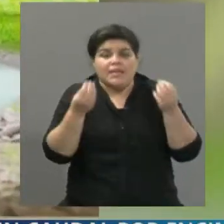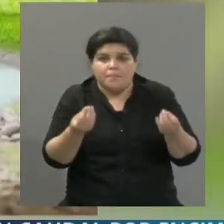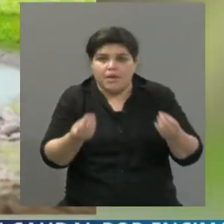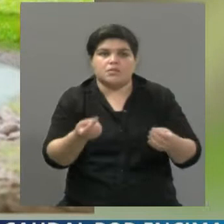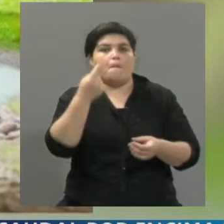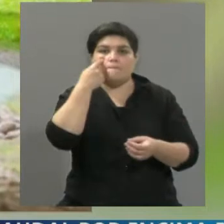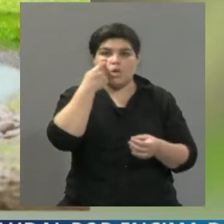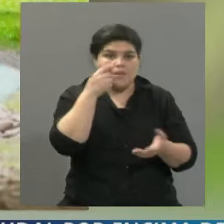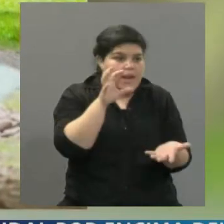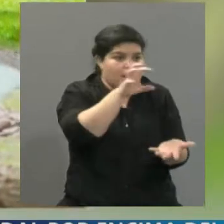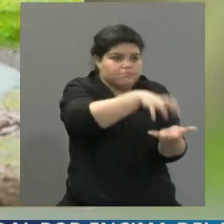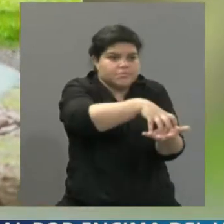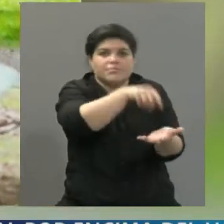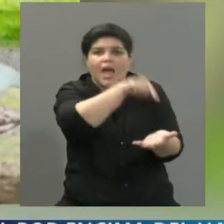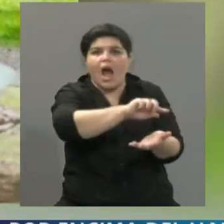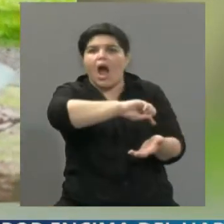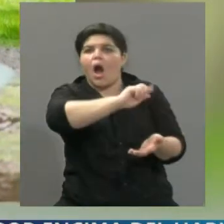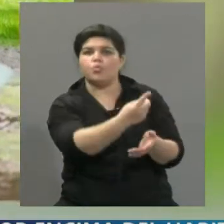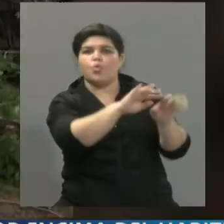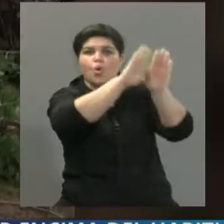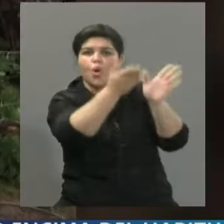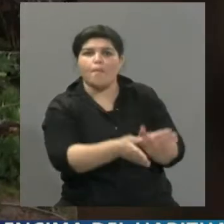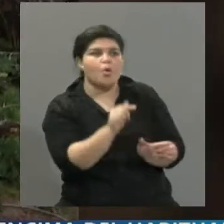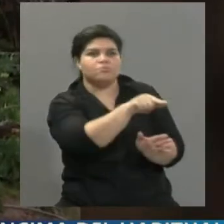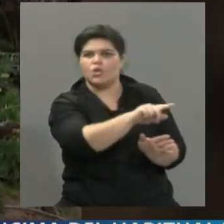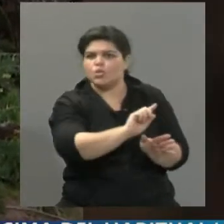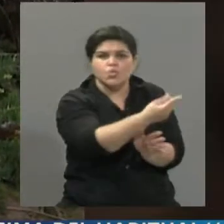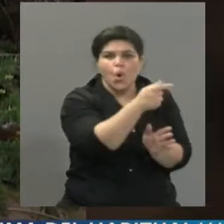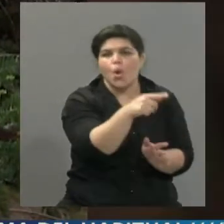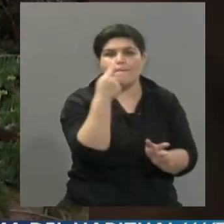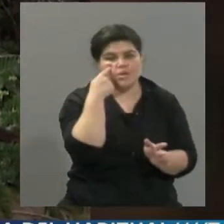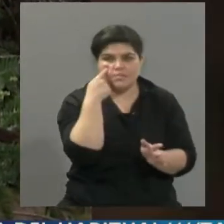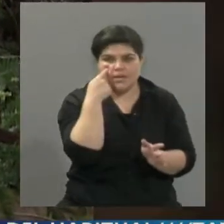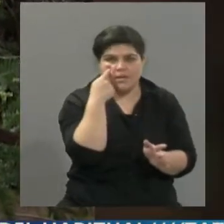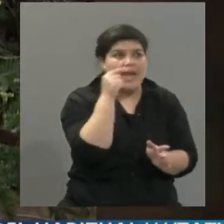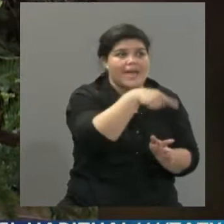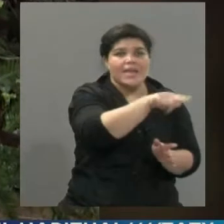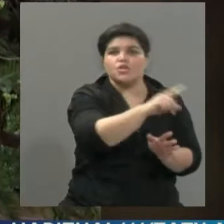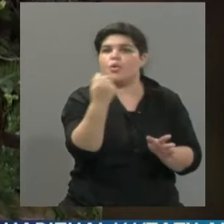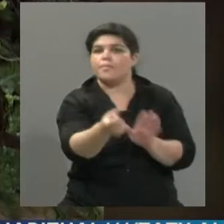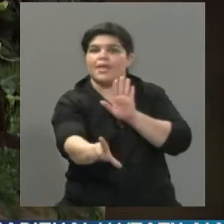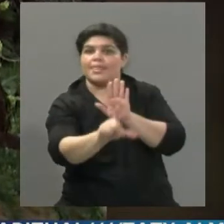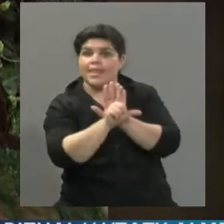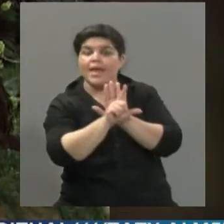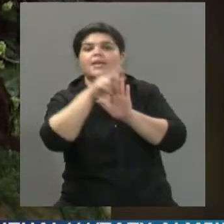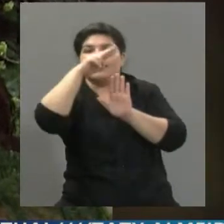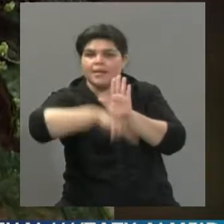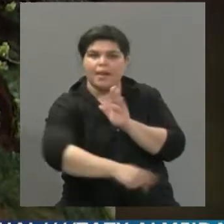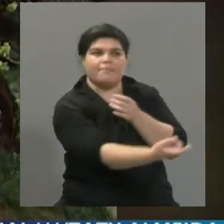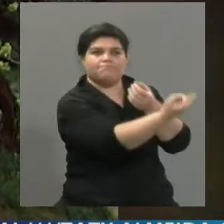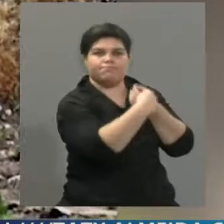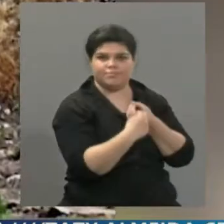deciden, tienen que adherir a la ley, o sea, los municipios tienen que adherir a la ley y a su decreto reglamentario que